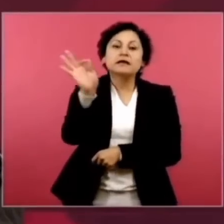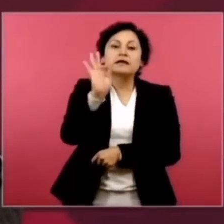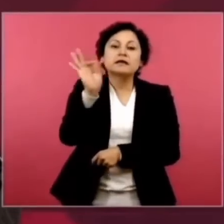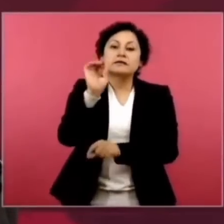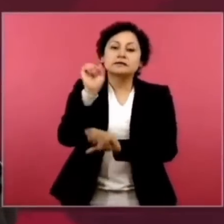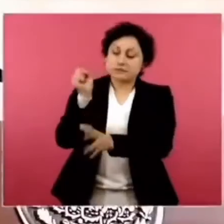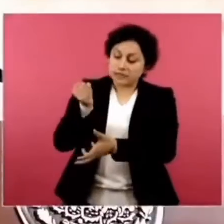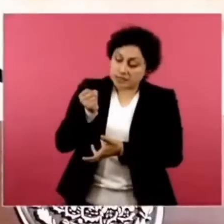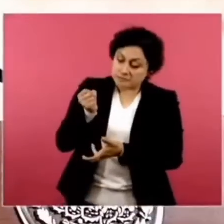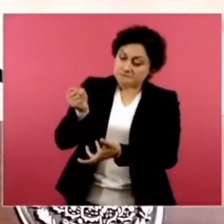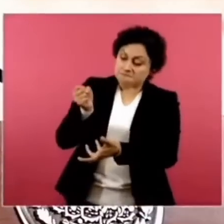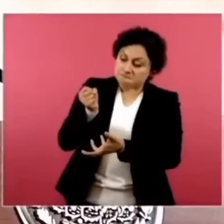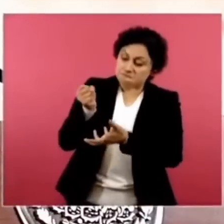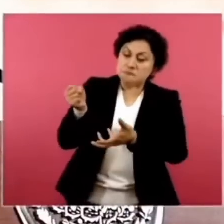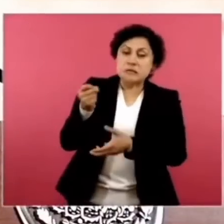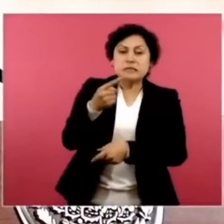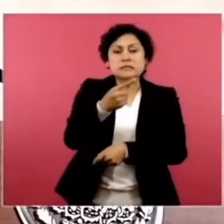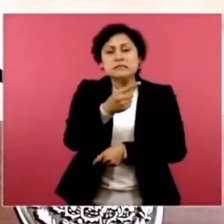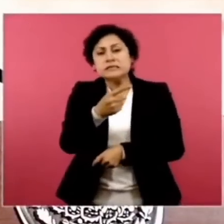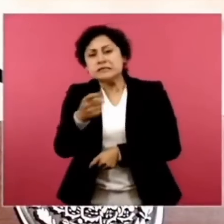al año.